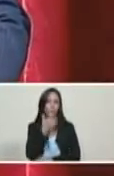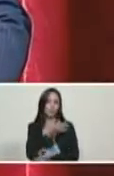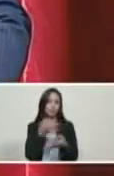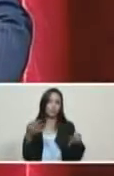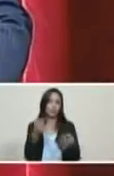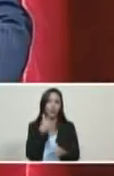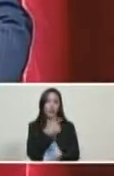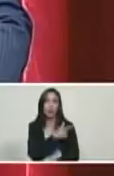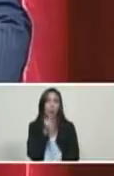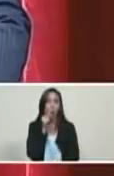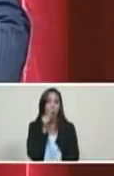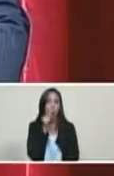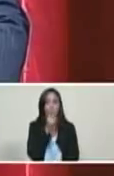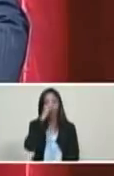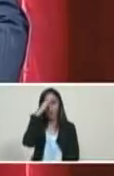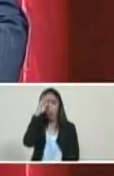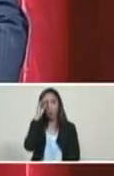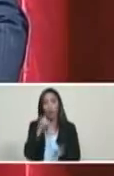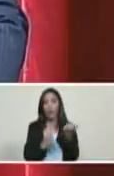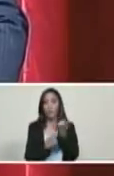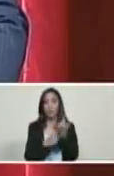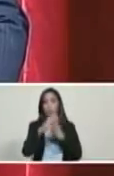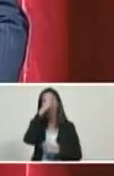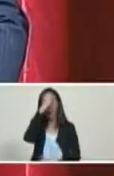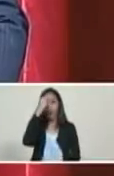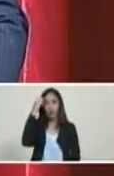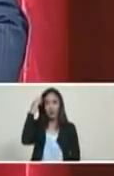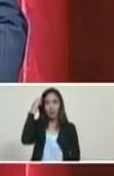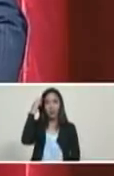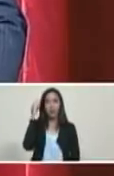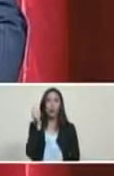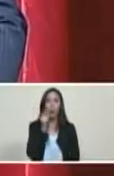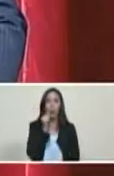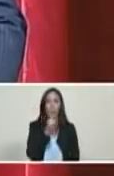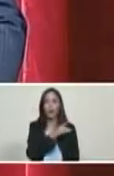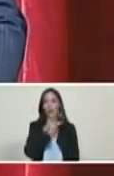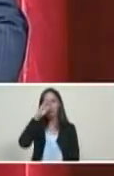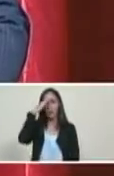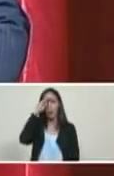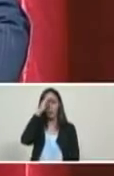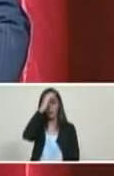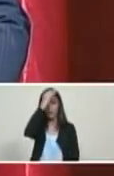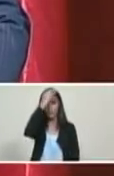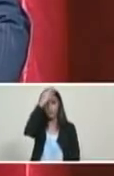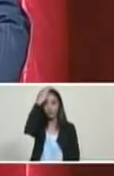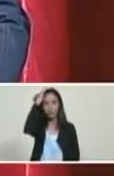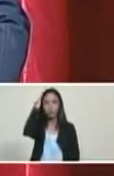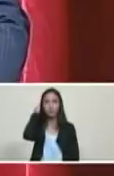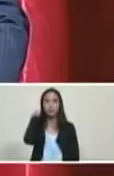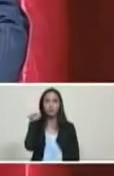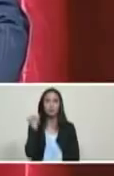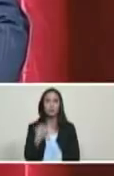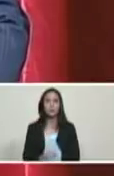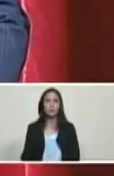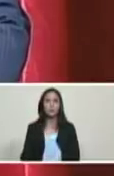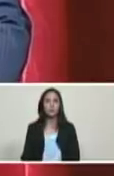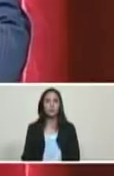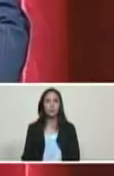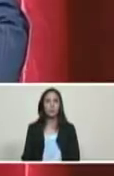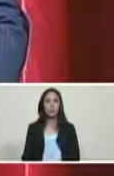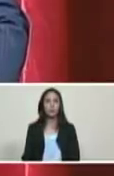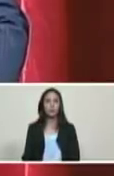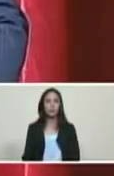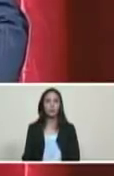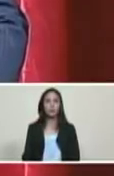extraordinario que dio a nombre de Cuba el canciller Bruno Rodríguez Parrilla, que como un buen